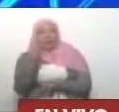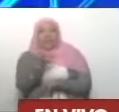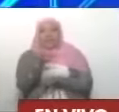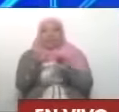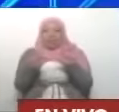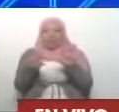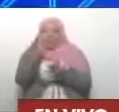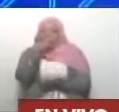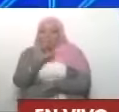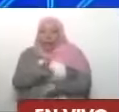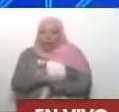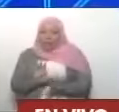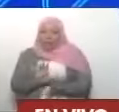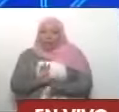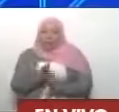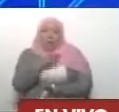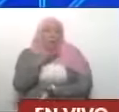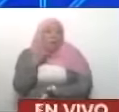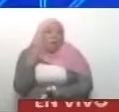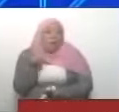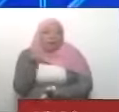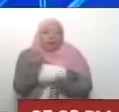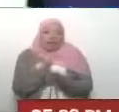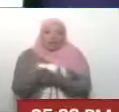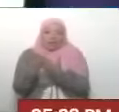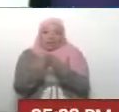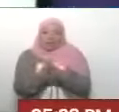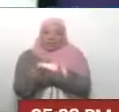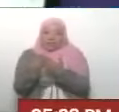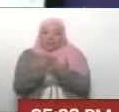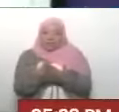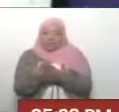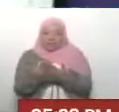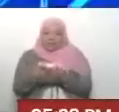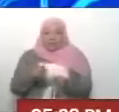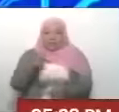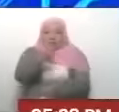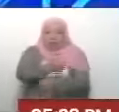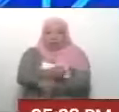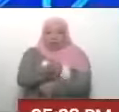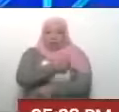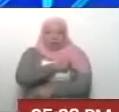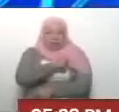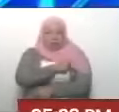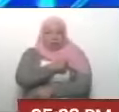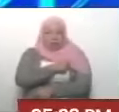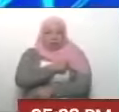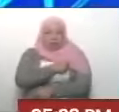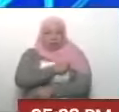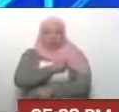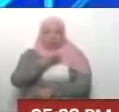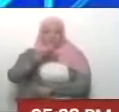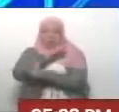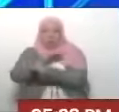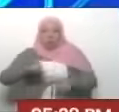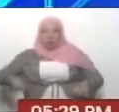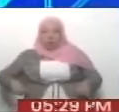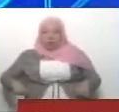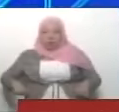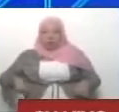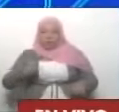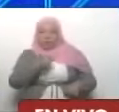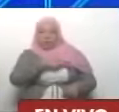¿Un chamo? 38. ¿Ah? ¿Dónde estudiaste? Egresado de la Universidad Católica Andrés Bello, Guayana. Mira, vale, como Robert